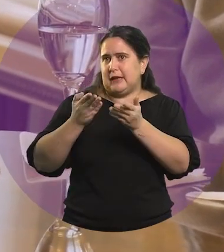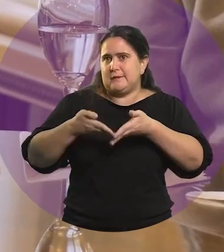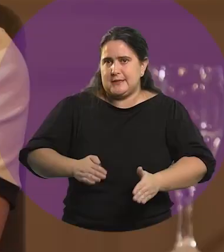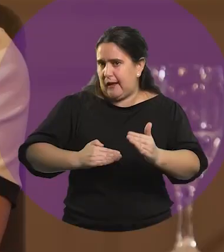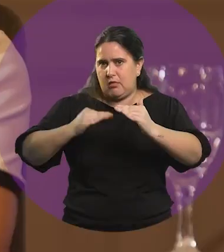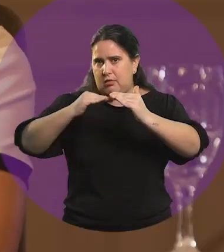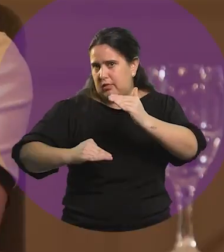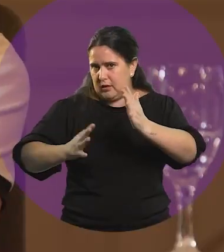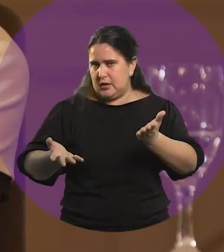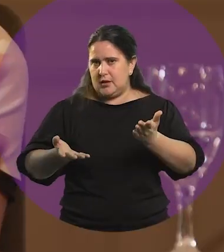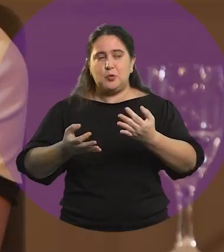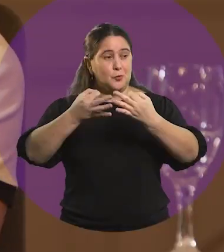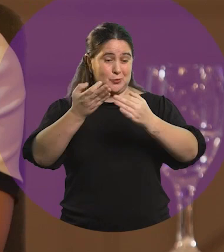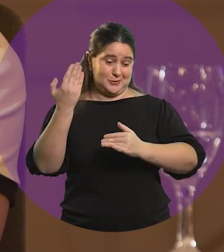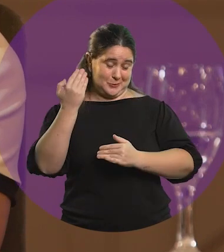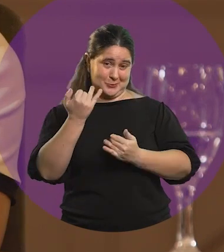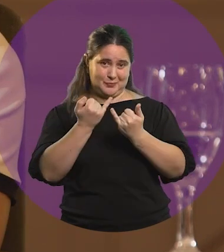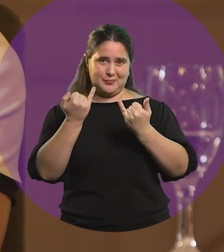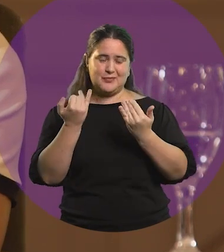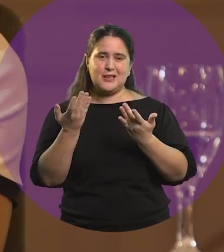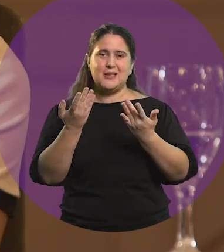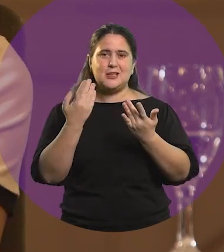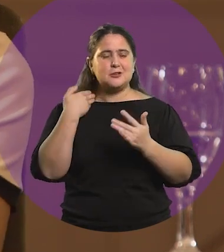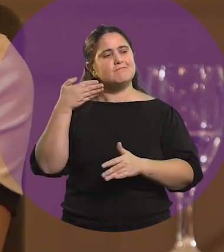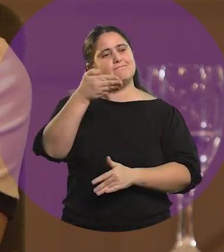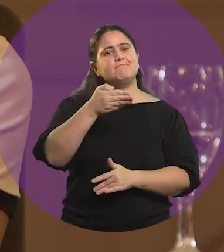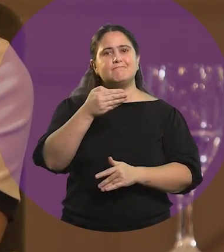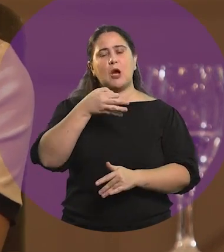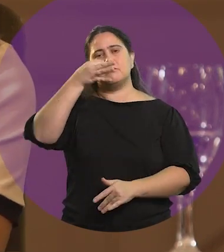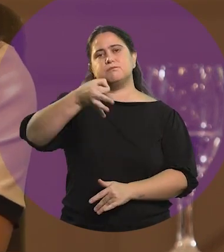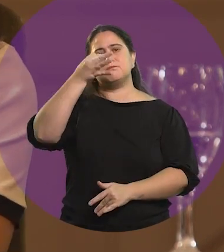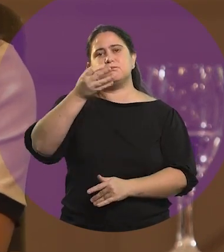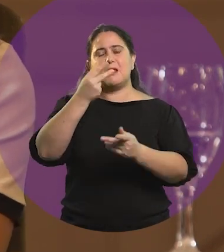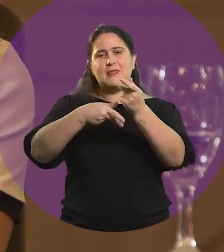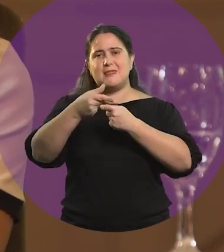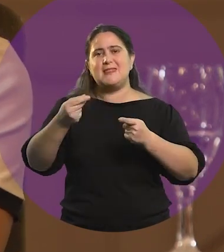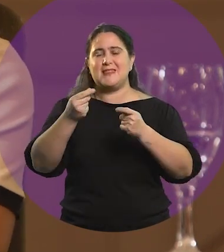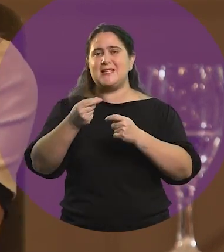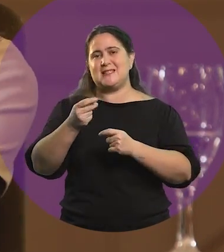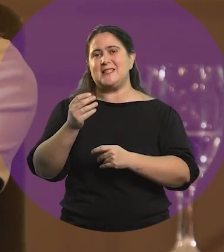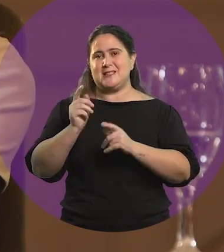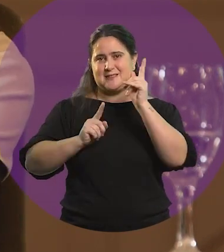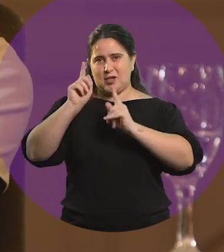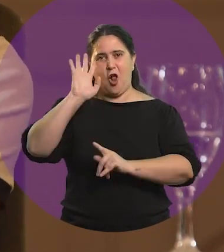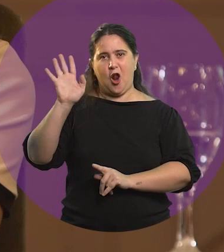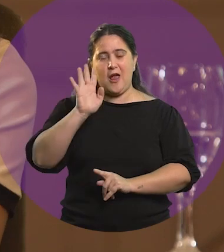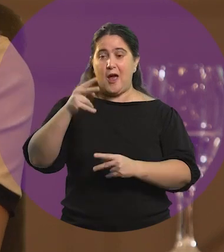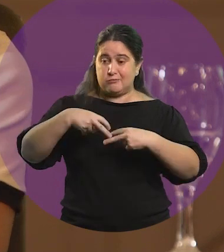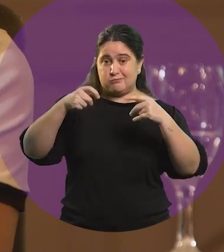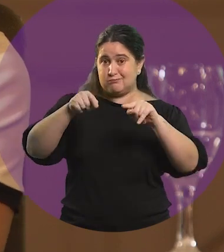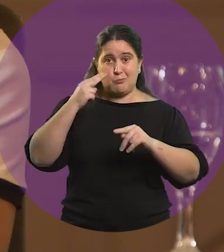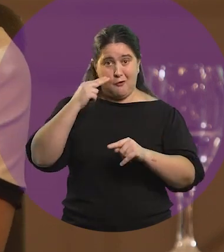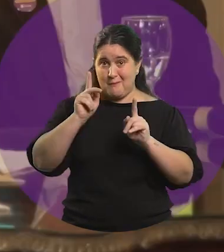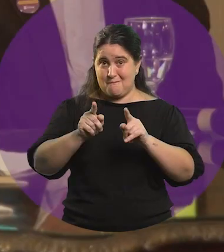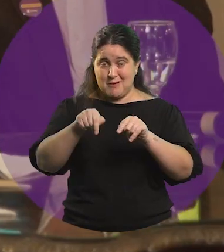largada. Bueno, justo hace unos días estuve en la presentación de una tesis de grado de Facultad de Psicología que analizaba